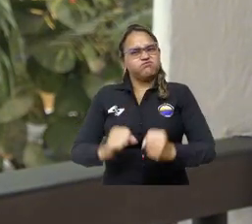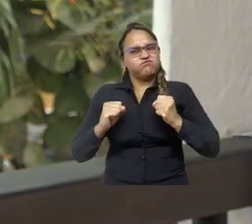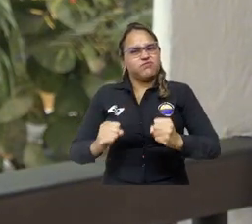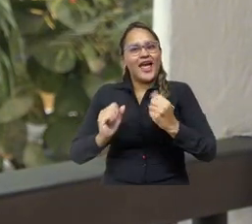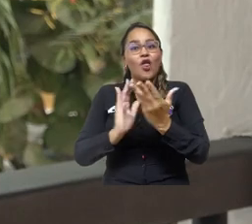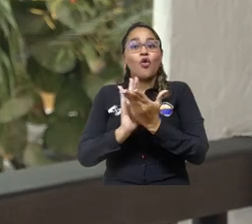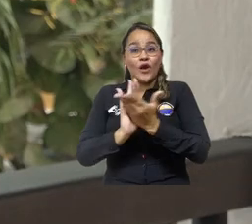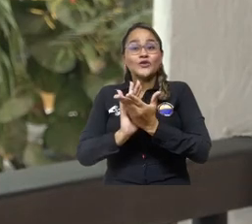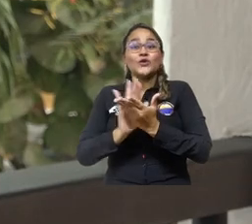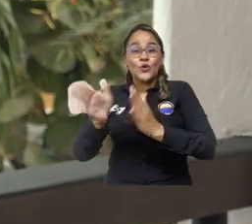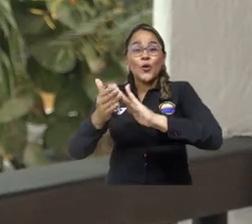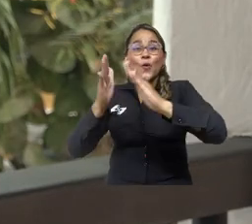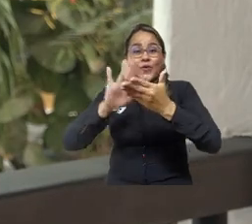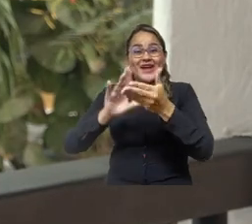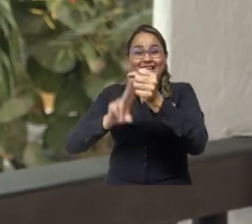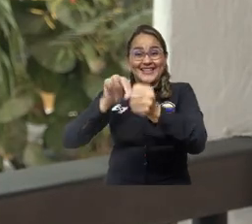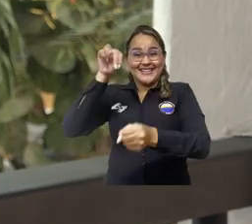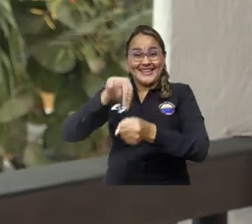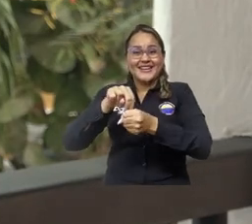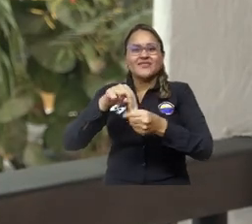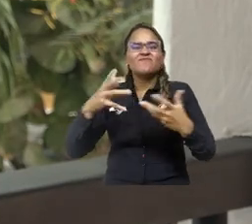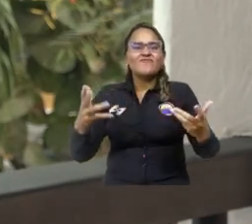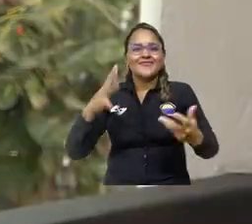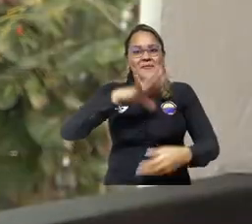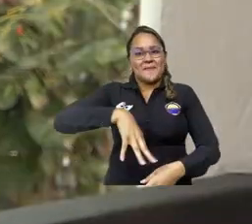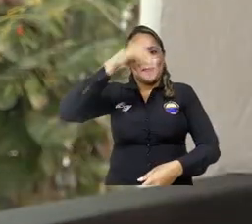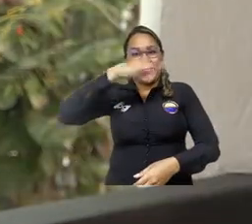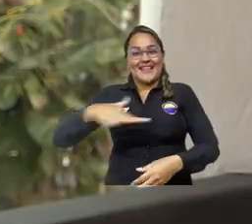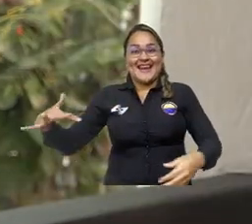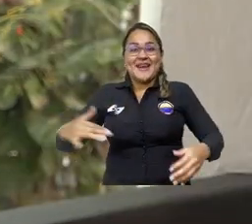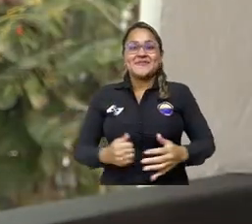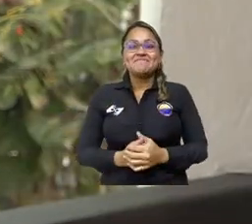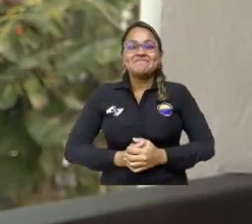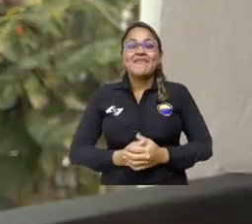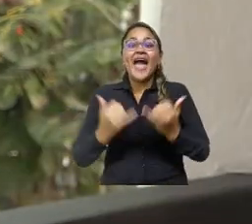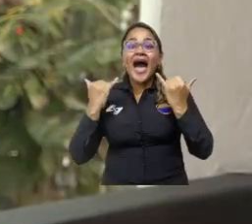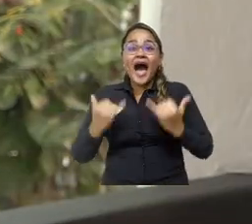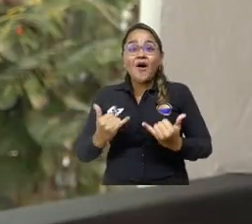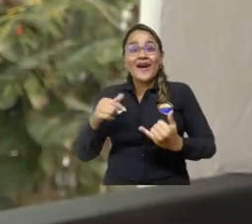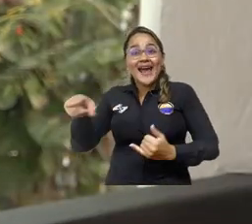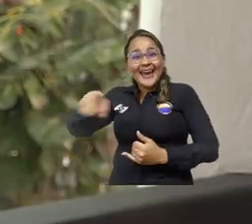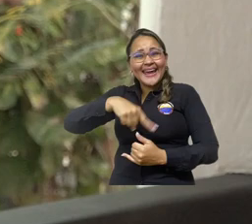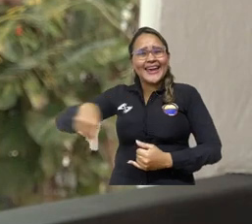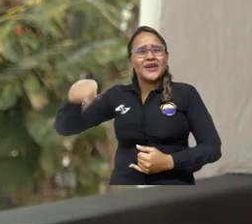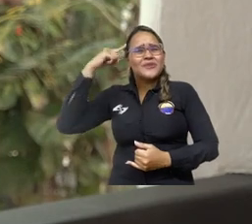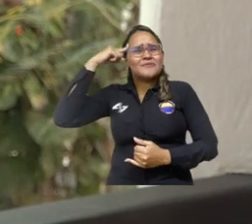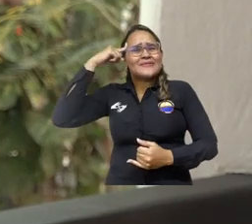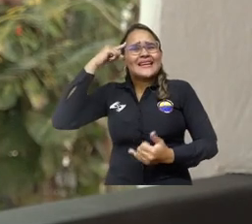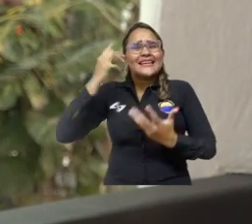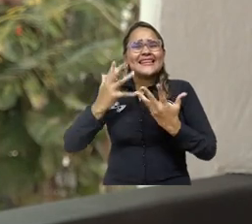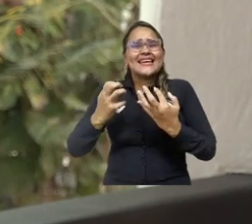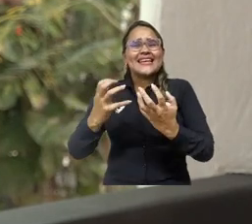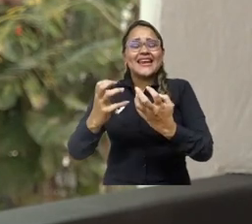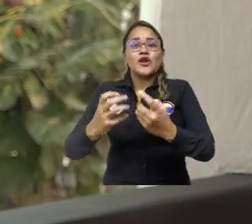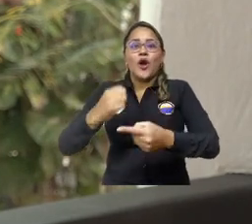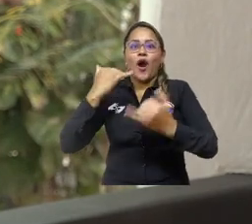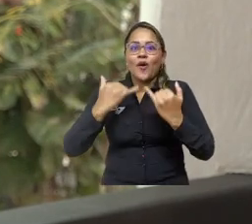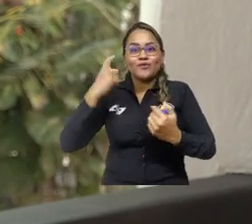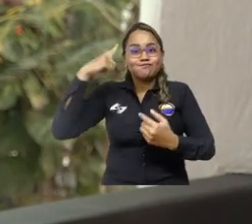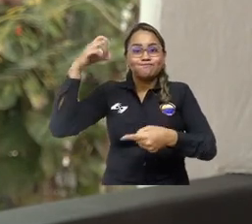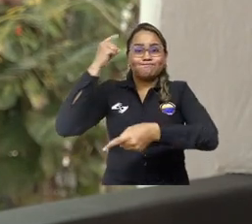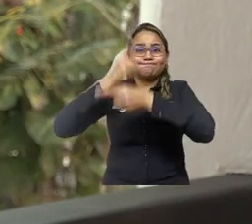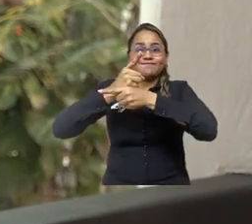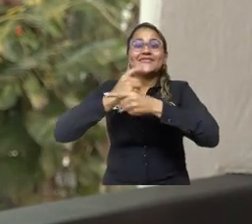la educación para las comunidades indígenas en el Magdalena. Hacemos realidad el sueño de los mayores en contar con la universidad en